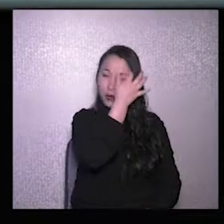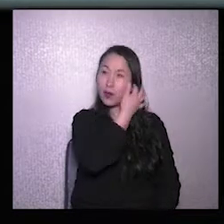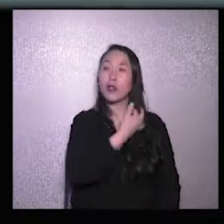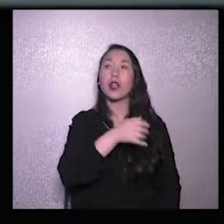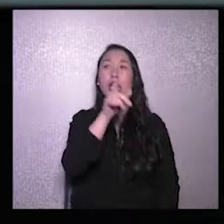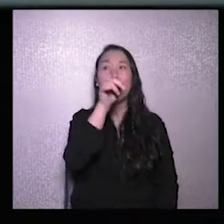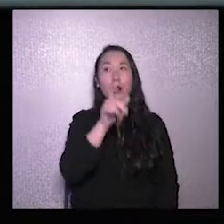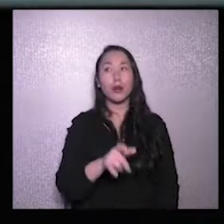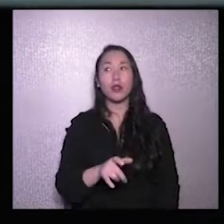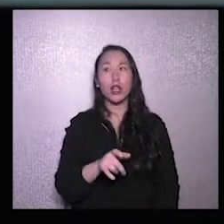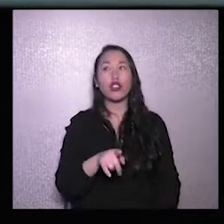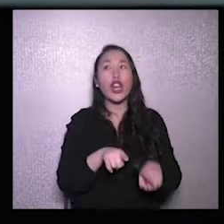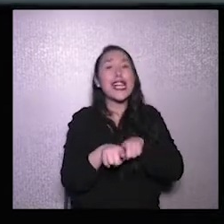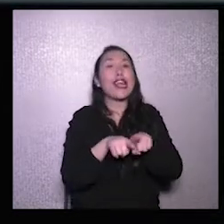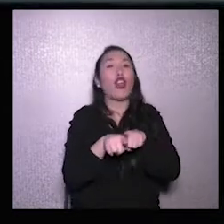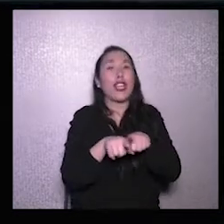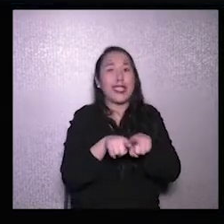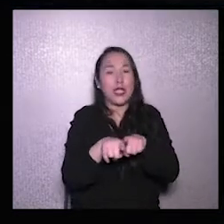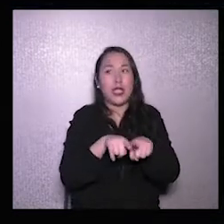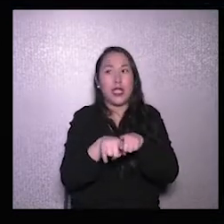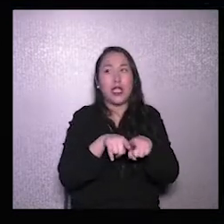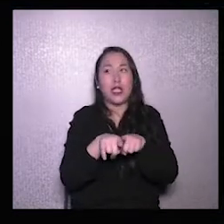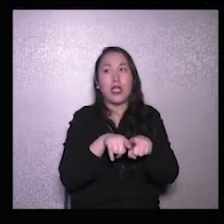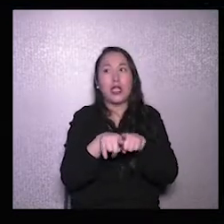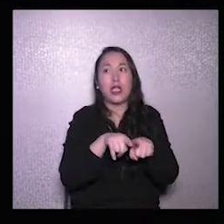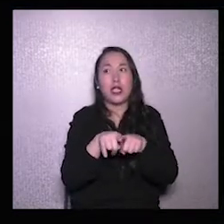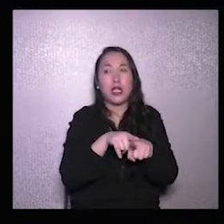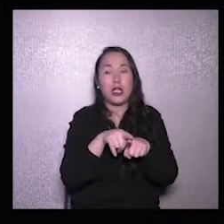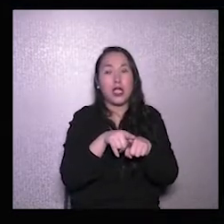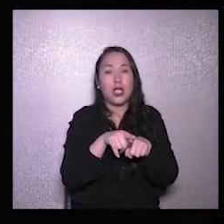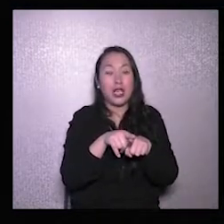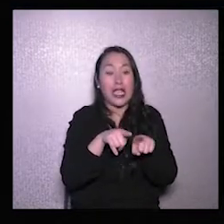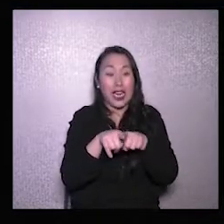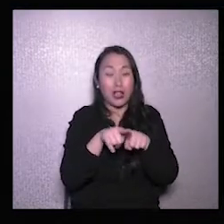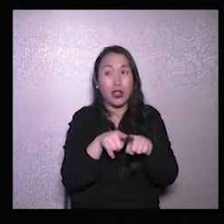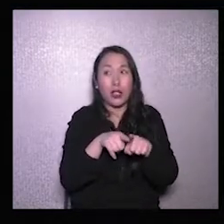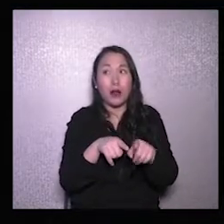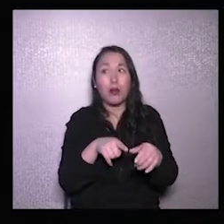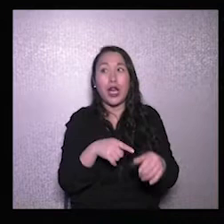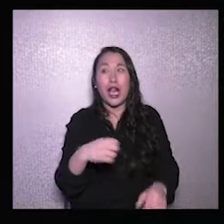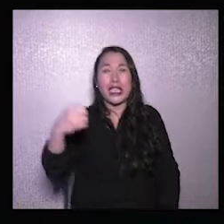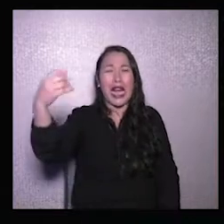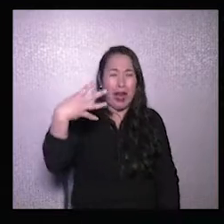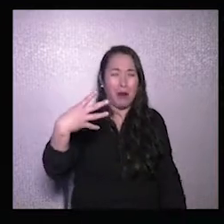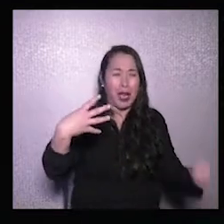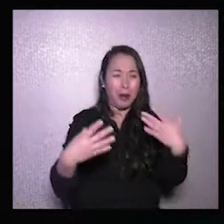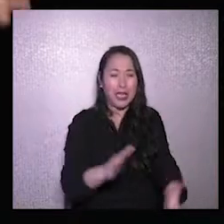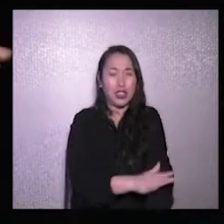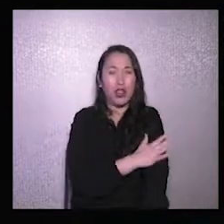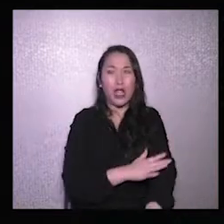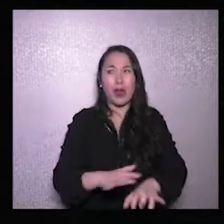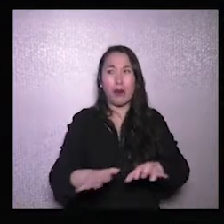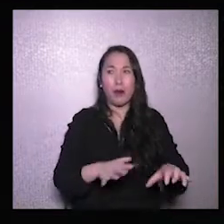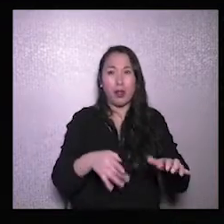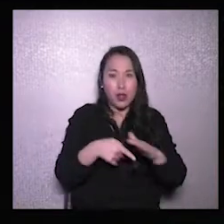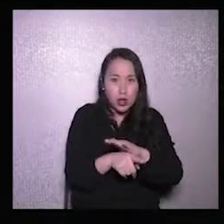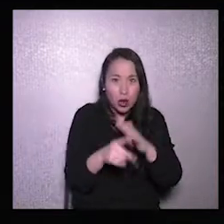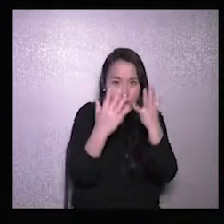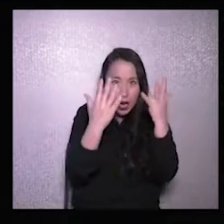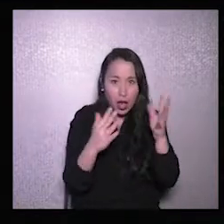están midiendo son ratones, y que para medirlo, ¿no es cierto?, les ponían cámaras y sensores de movimiento dentro de la